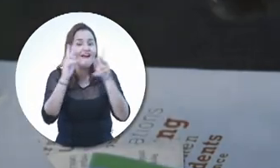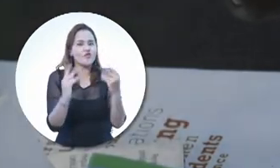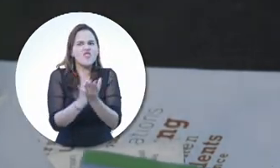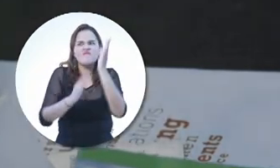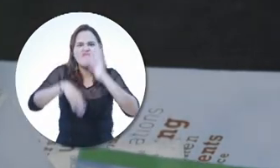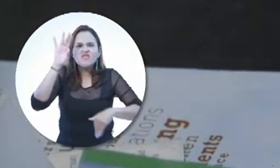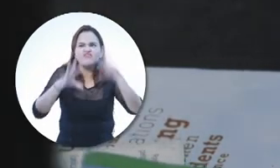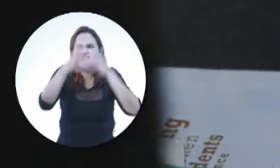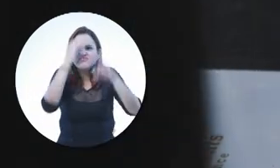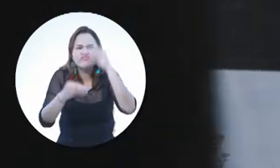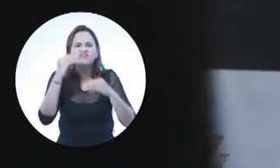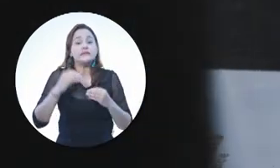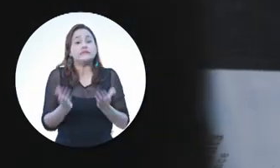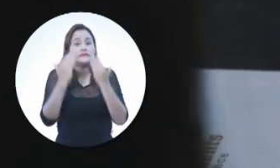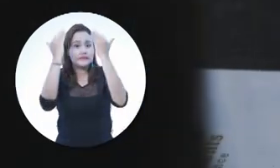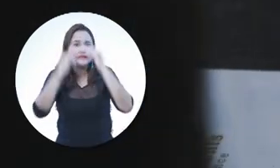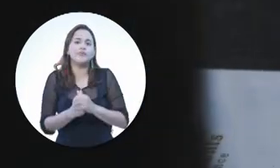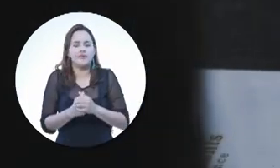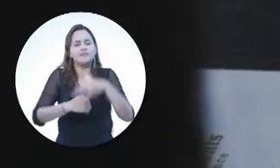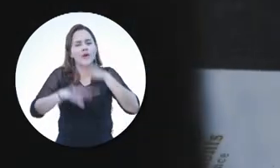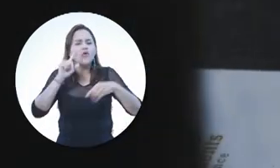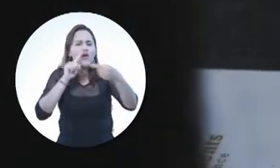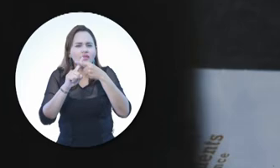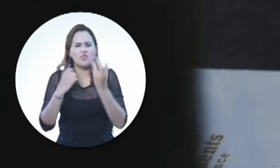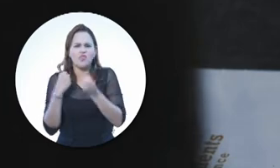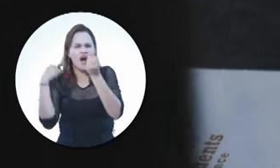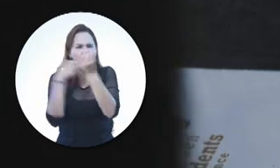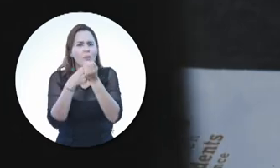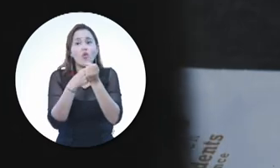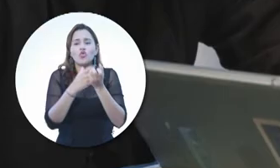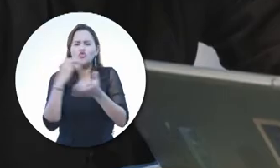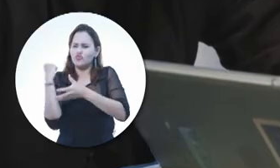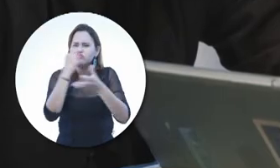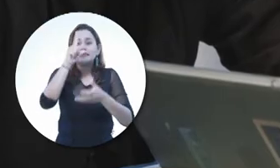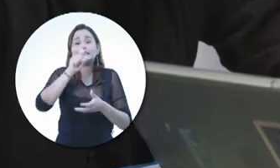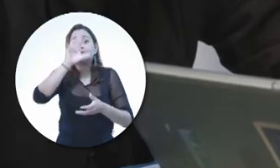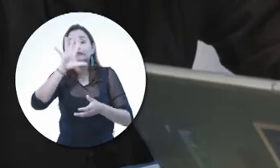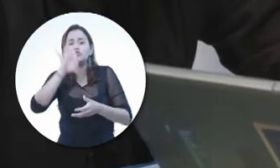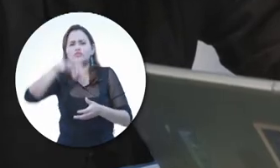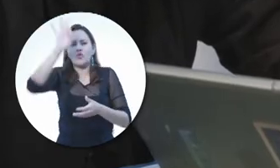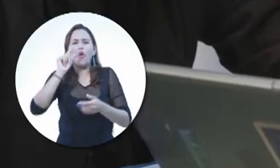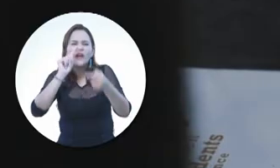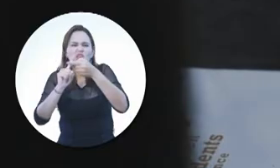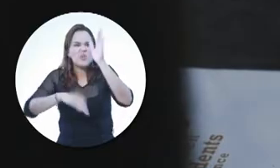internacional. Hemos potenciado así los recursos disponibles para internacionalización.